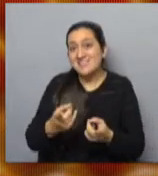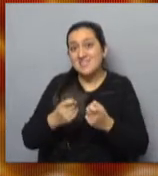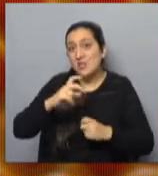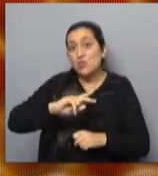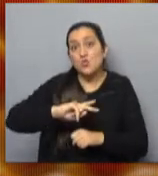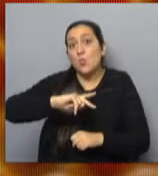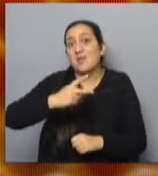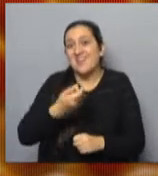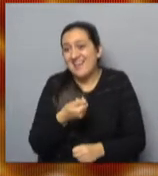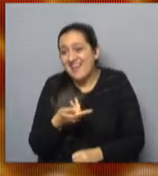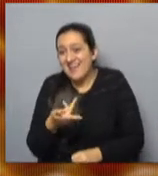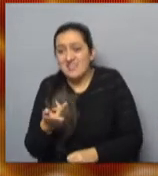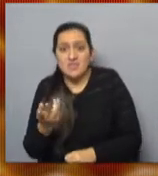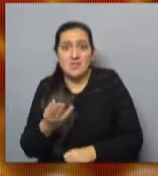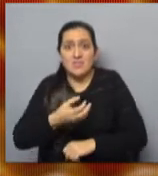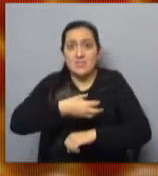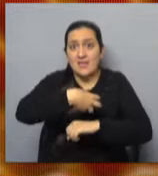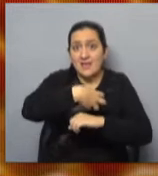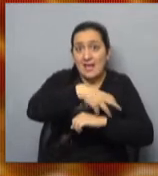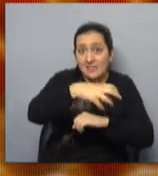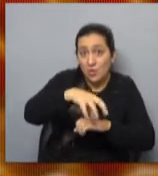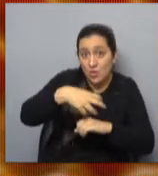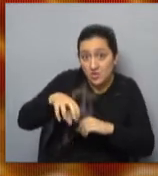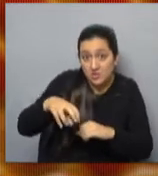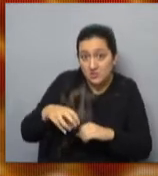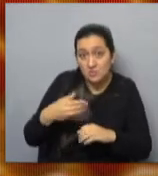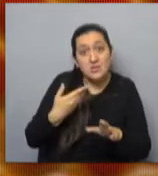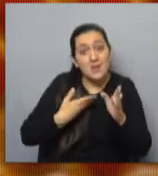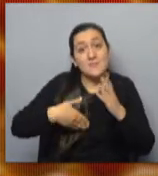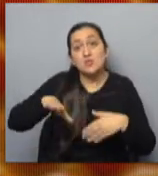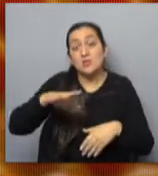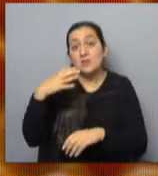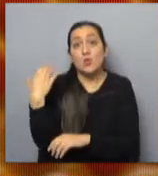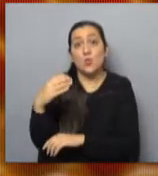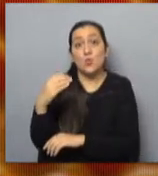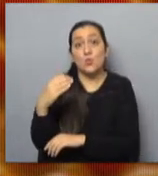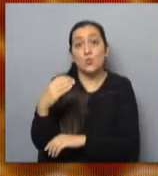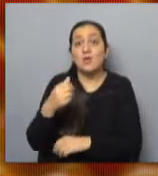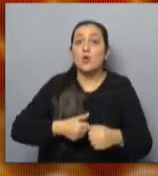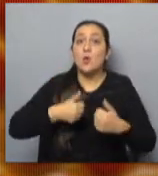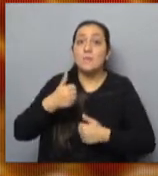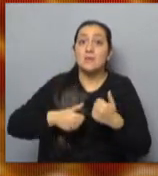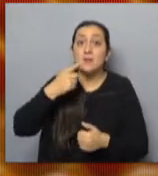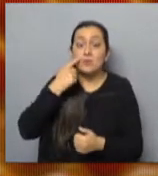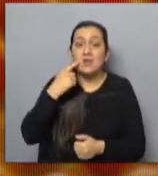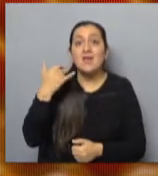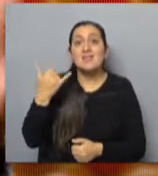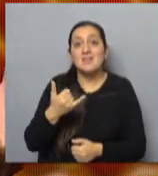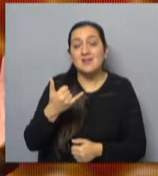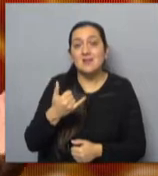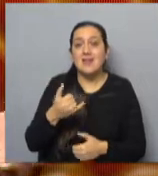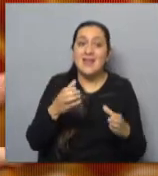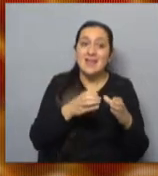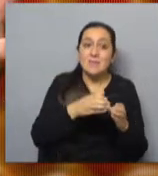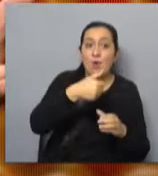las cantidades de categorías entonces la gran mayoría de los clubes que compiten en masculino tiene un equipo y un equipo